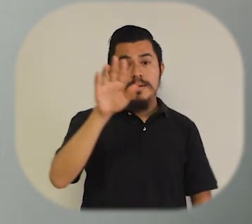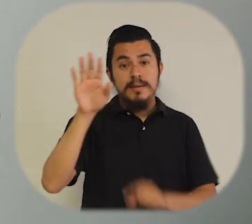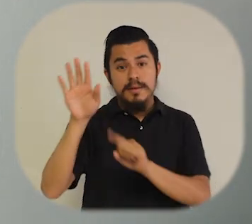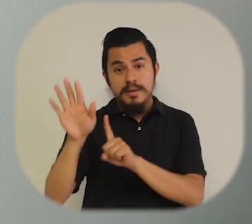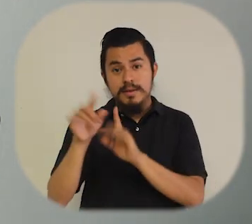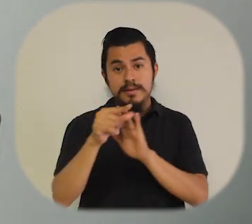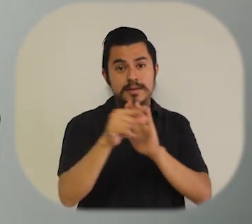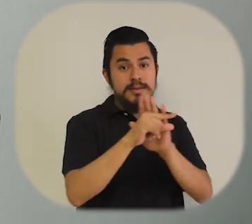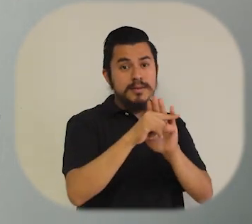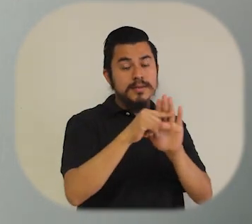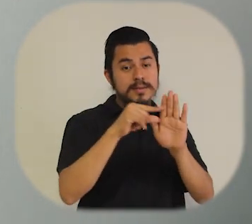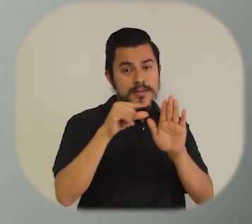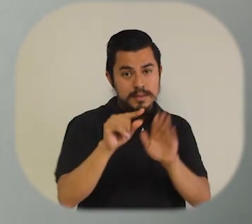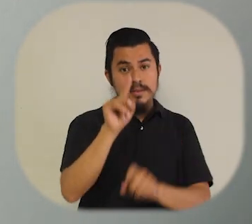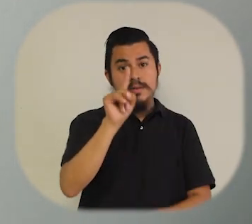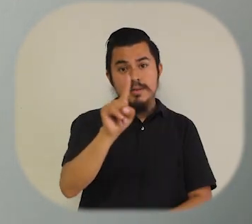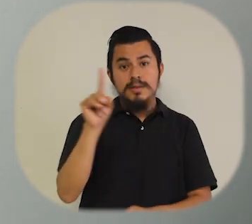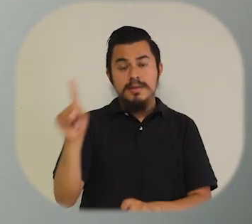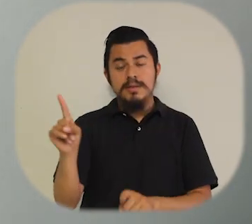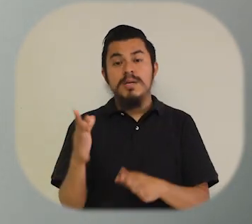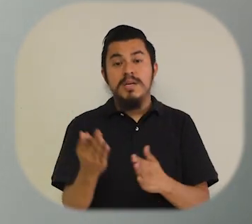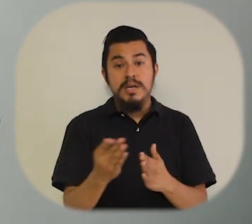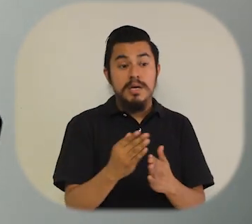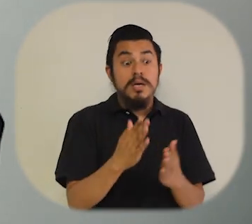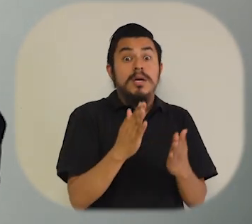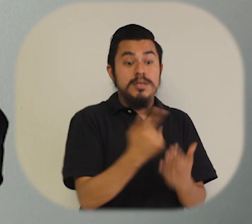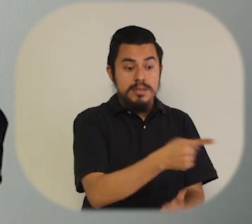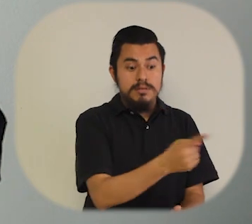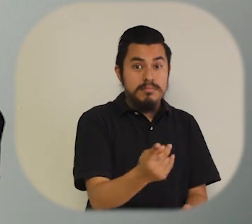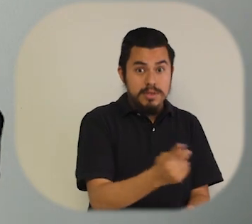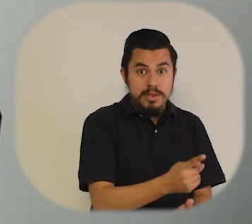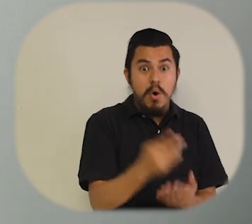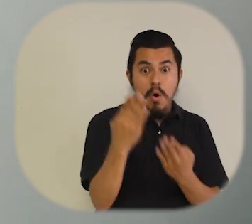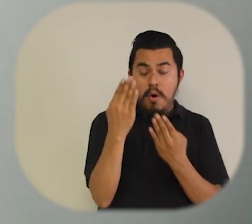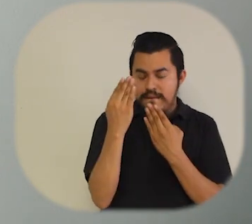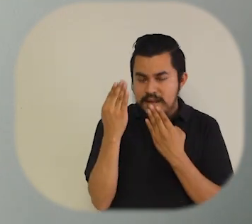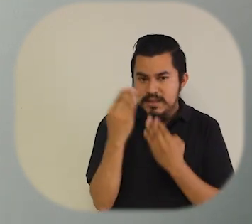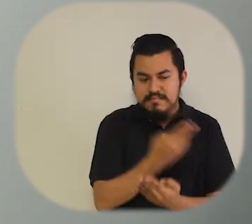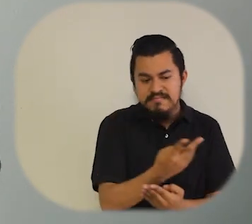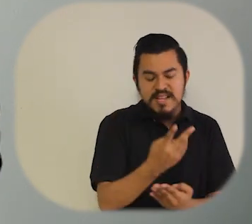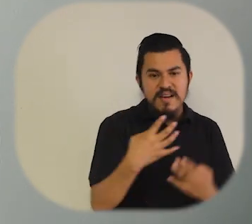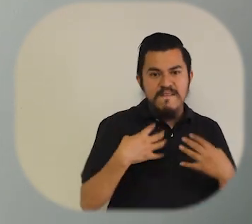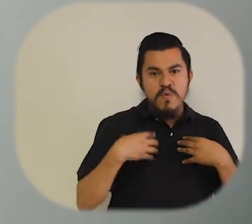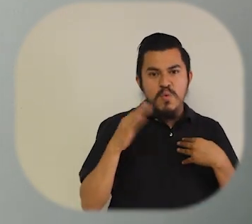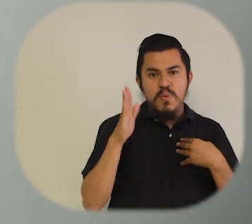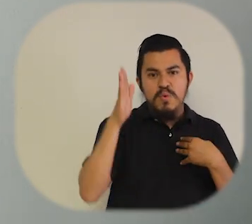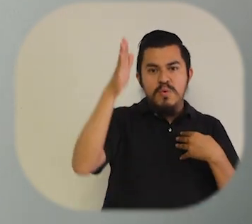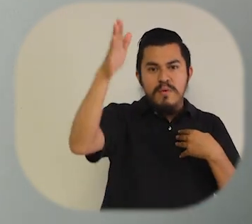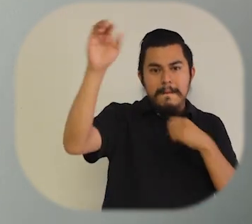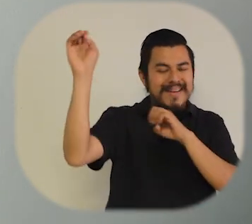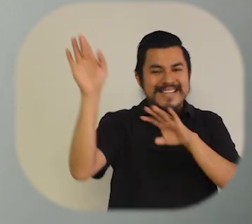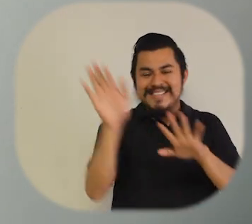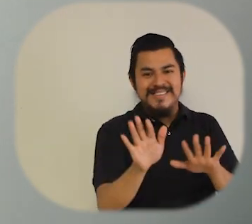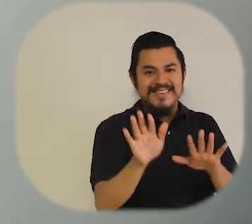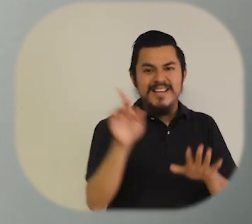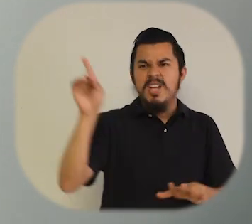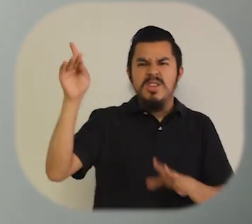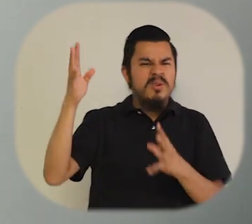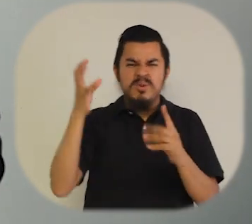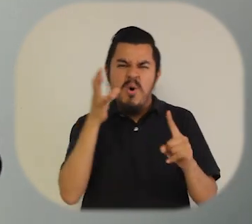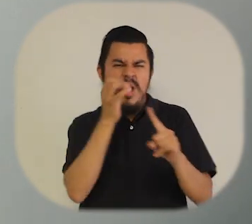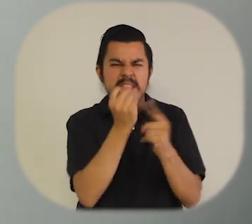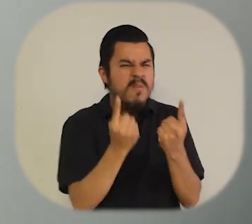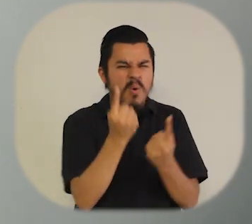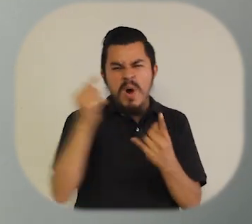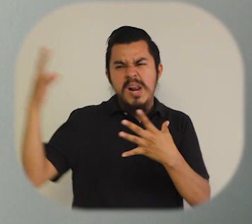que si ellos servían, si ellos obedecían, entonces ellos pasarían días largos y bendiciones. Eso es lo que Dios había dado.